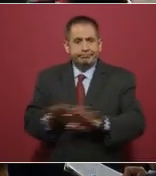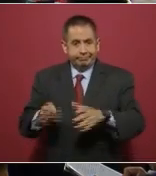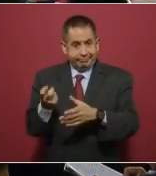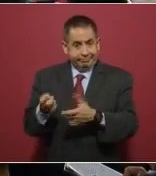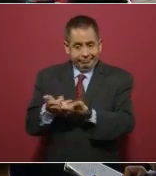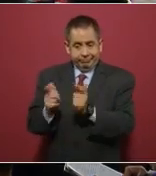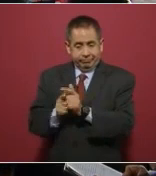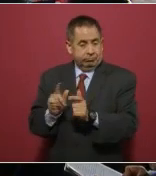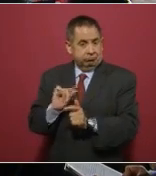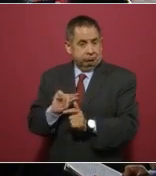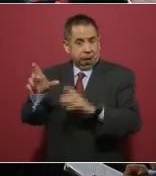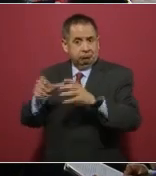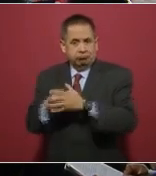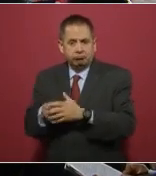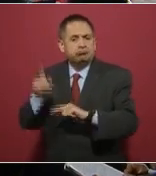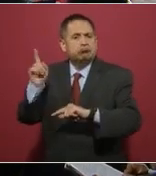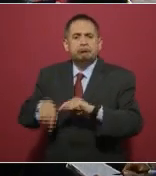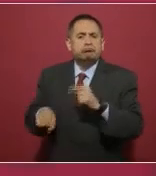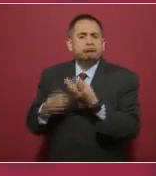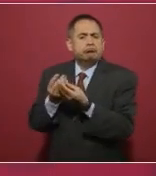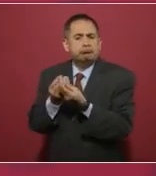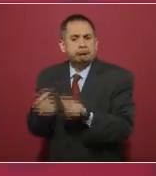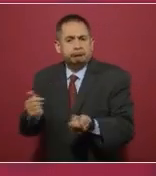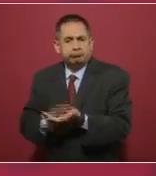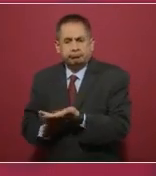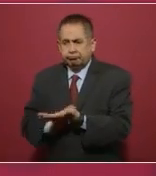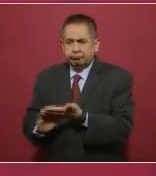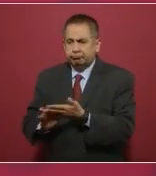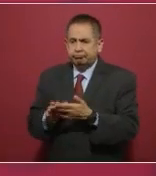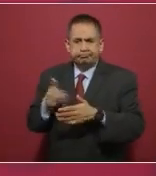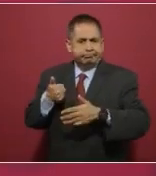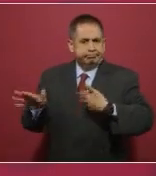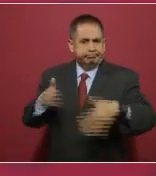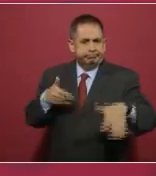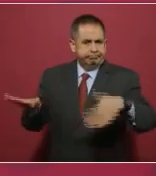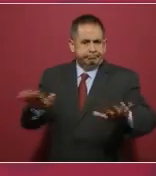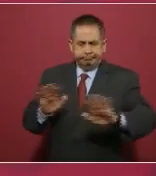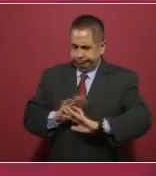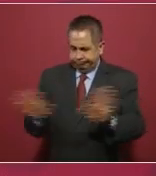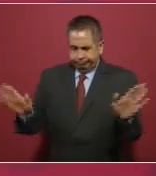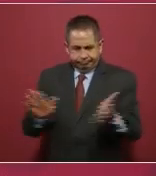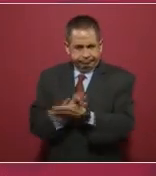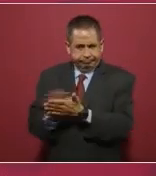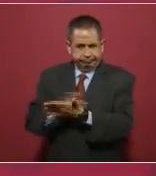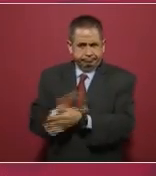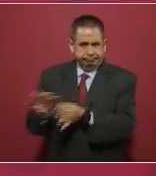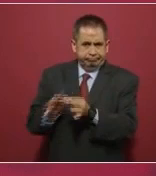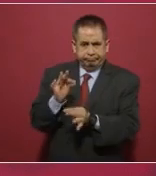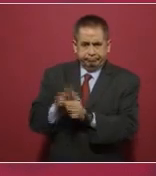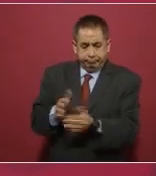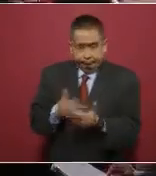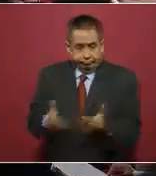existe, se canceló, se suprimió en este gobierno.